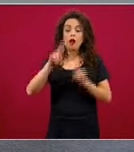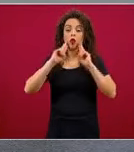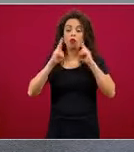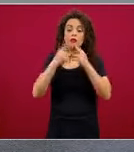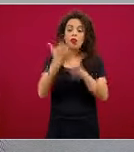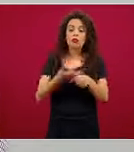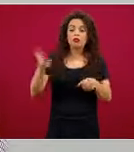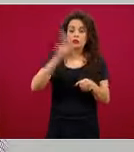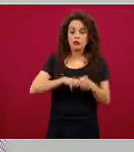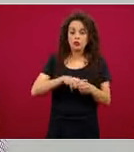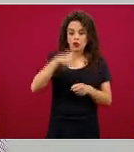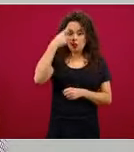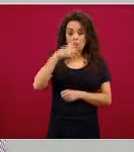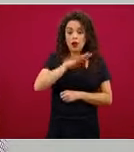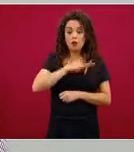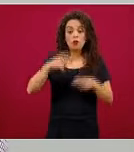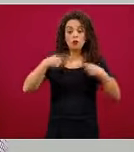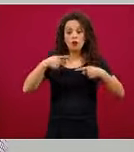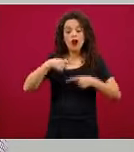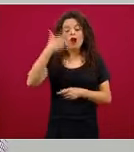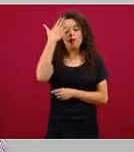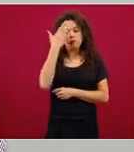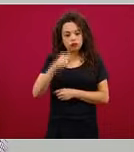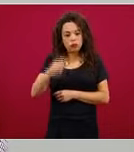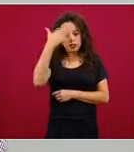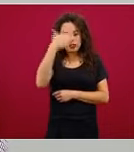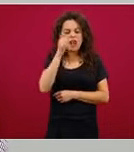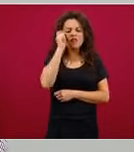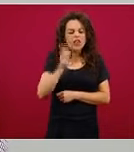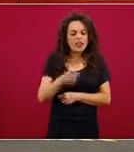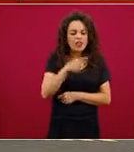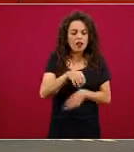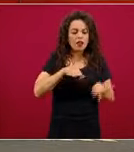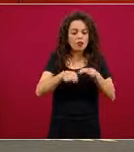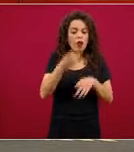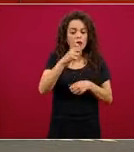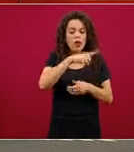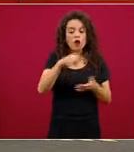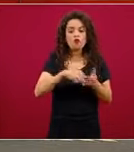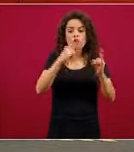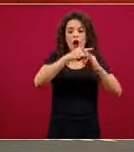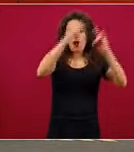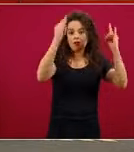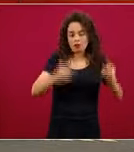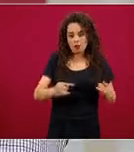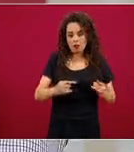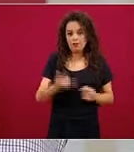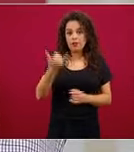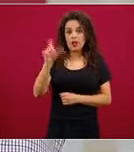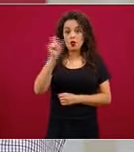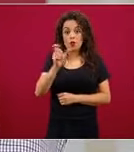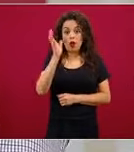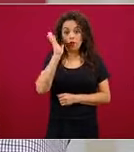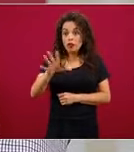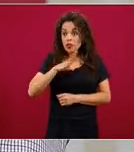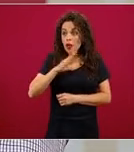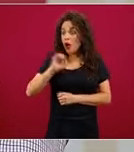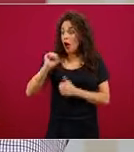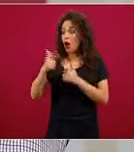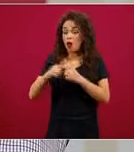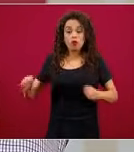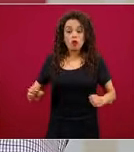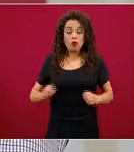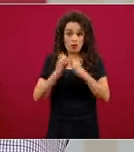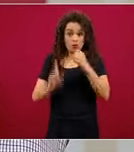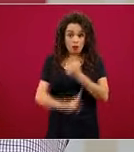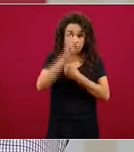tener personas que sepan de qué se trata el trabajar en estos hospitales y que de alguna forma cuando se activa la emergencia puedan ser